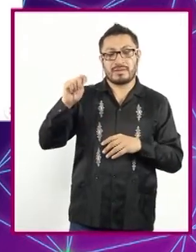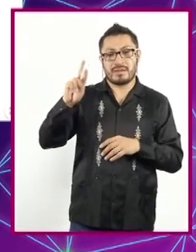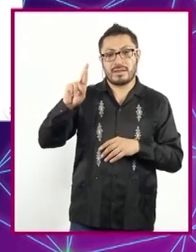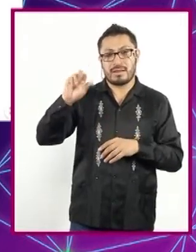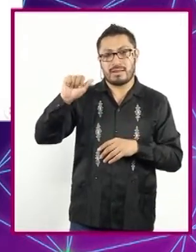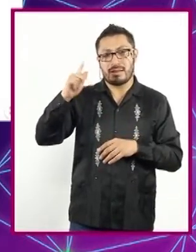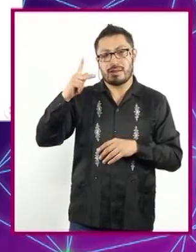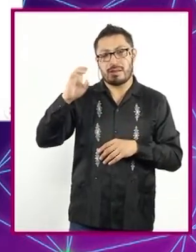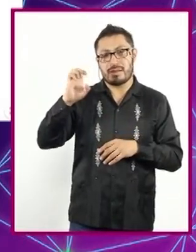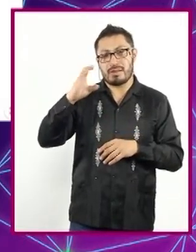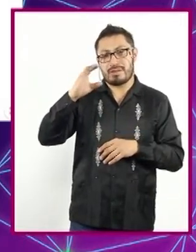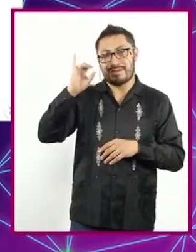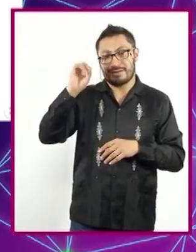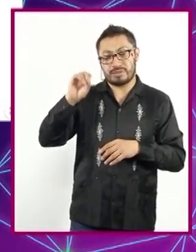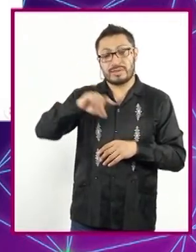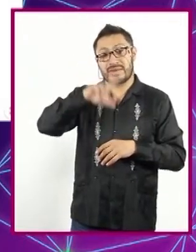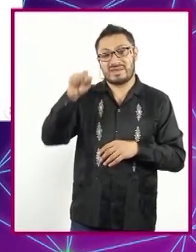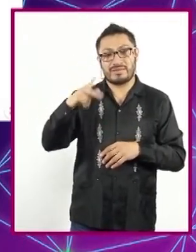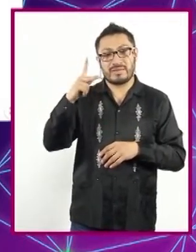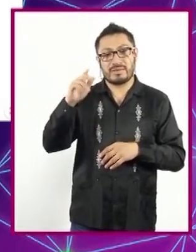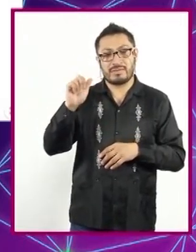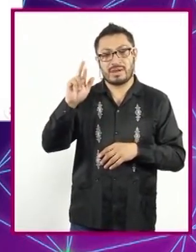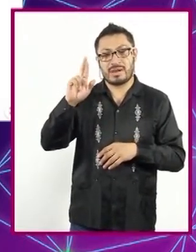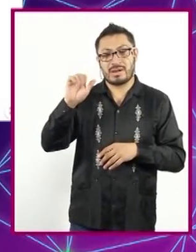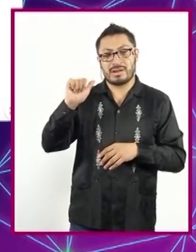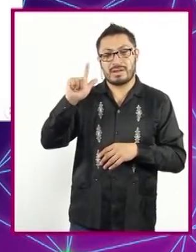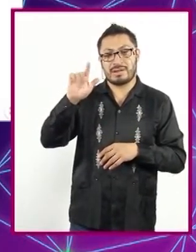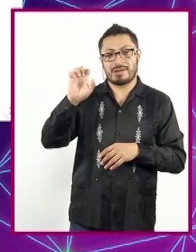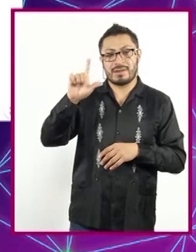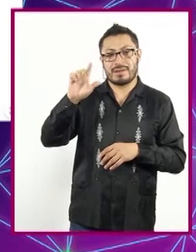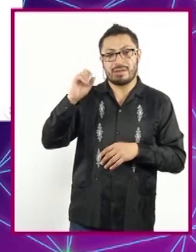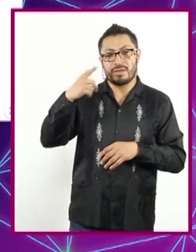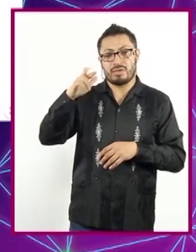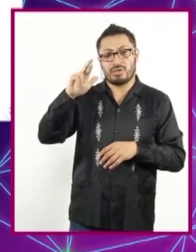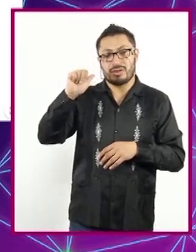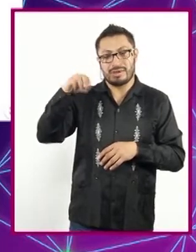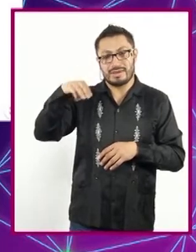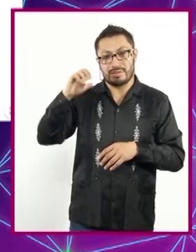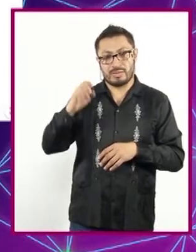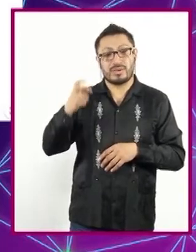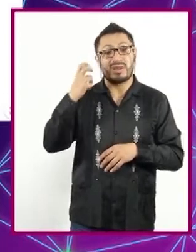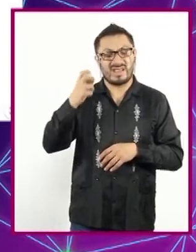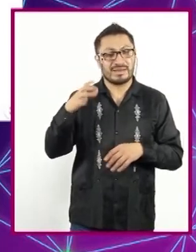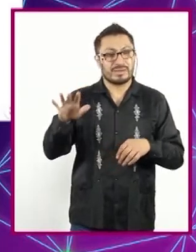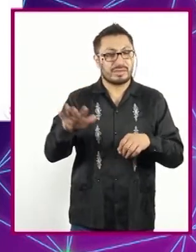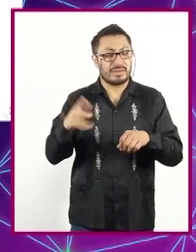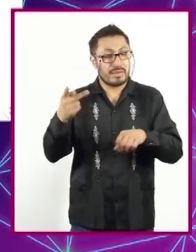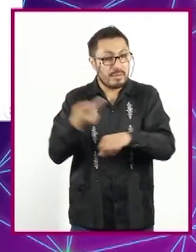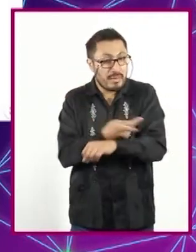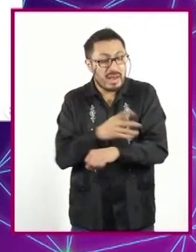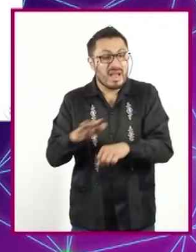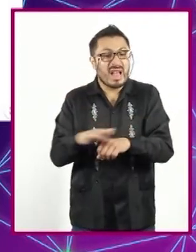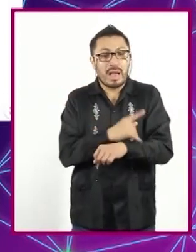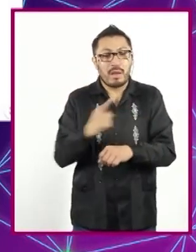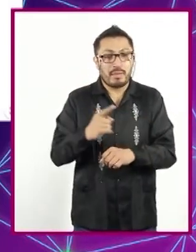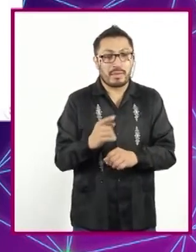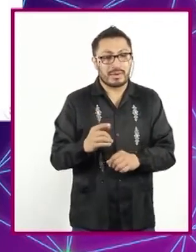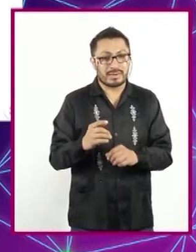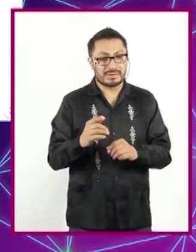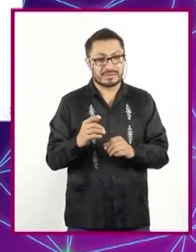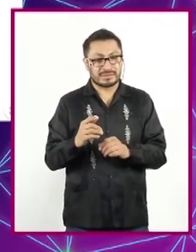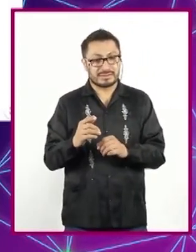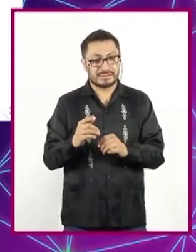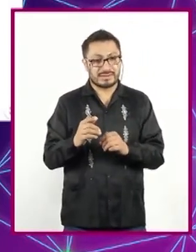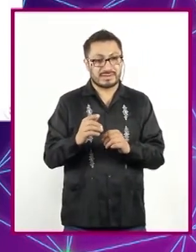después a un paralelogramo, que es el objetivo final. Esto ocurre porque el corte no se encuentra